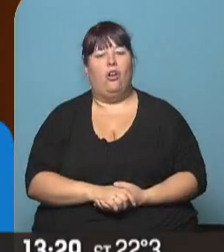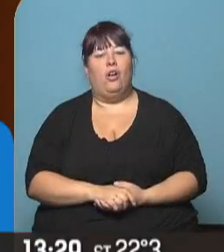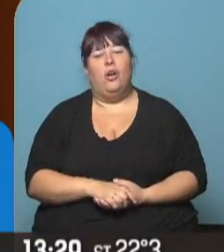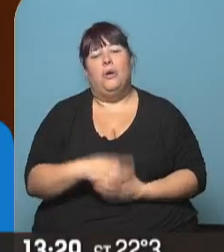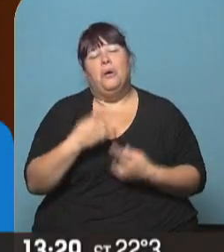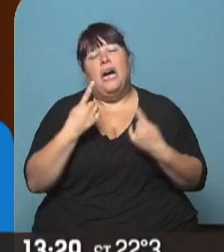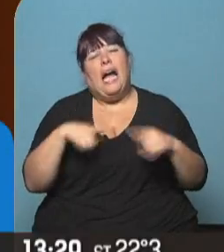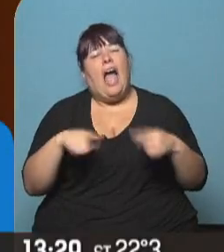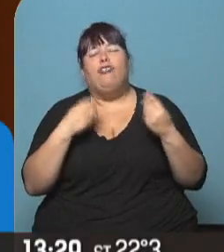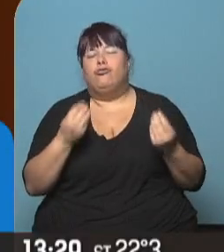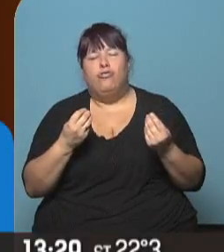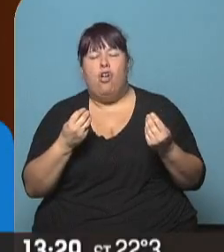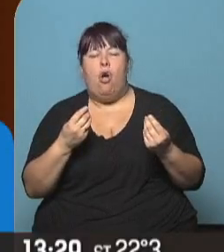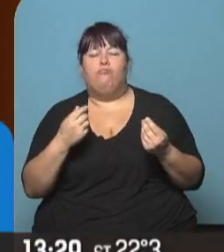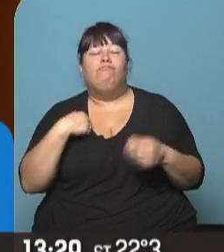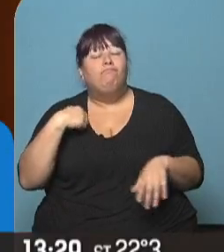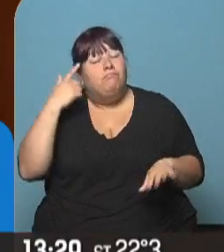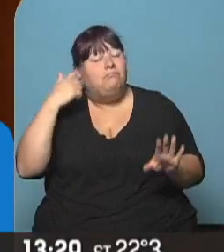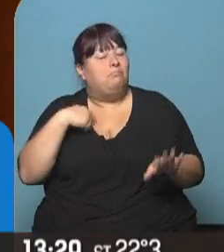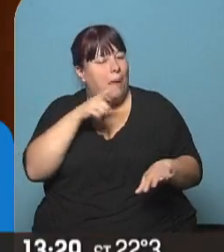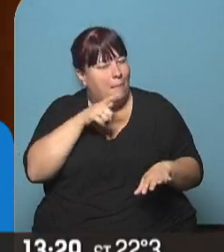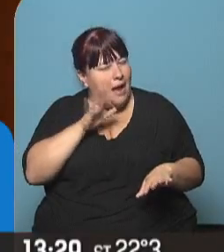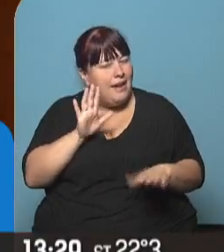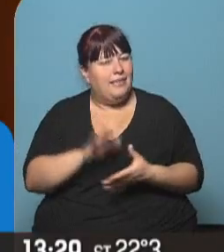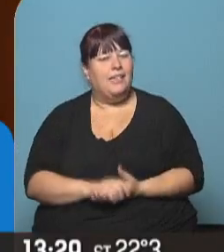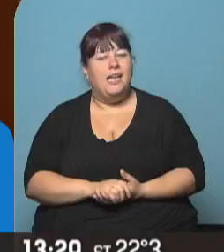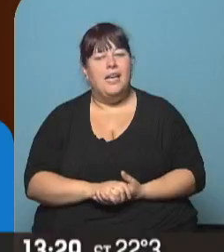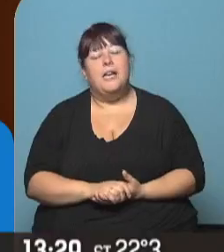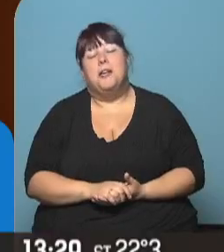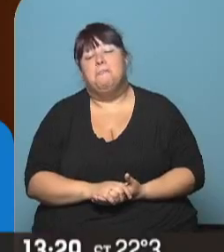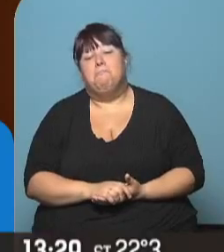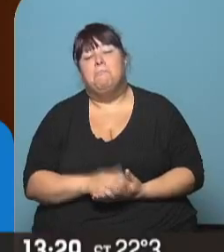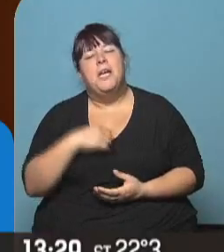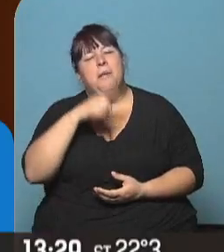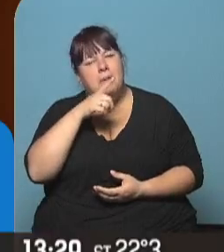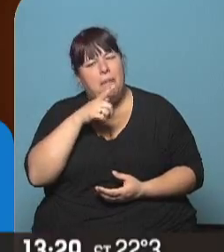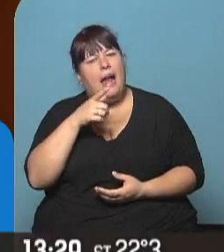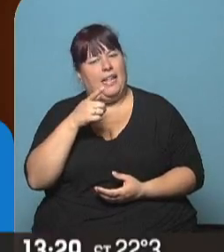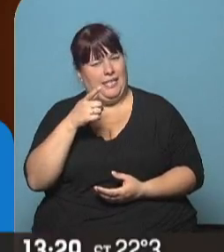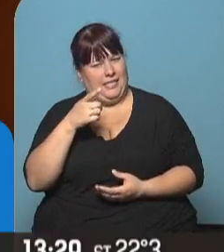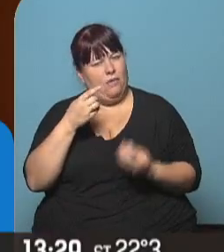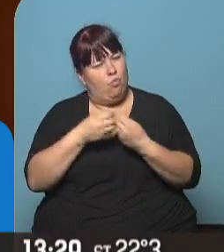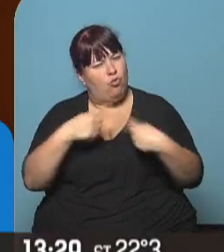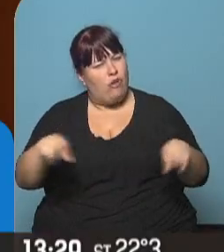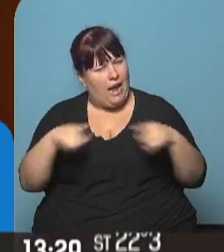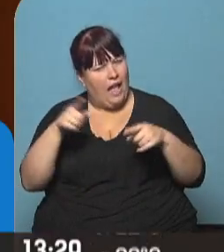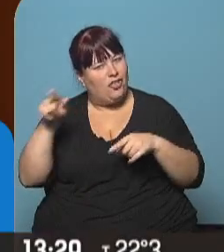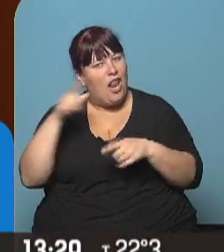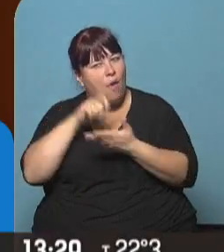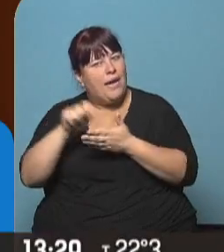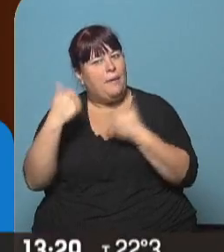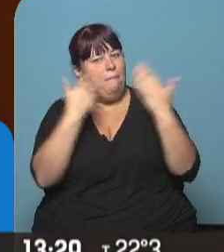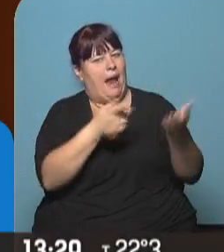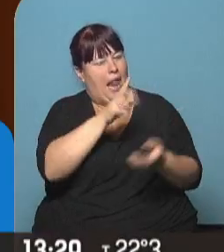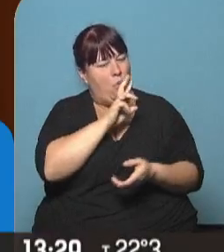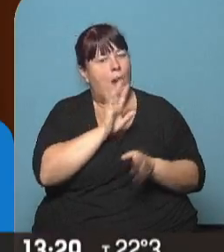una canción que me parece que, bueno, me parece que muchas tal vez se las dedicaba a